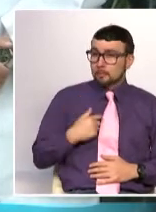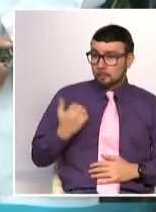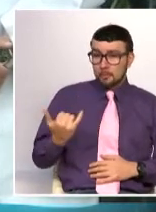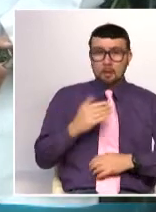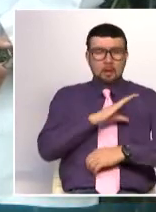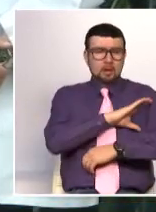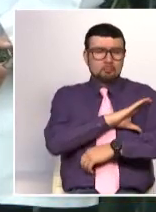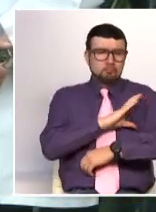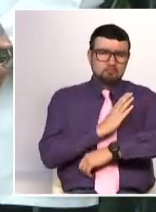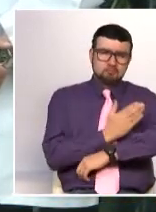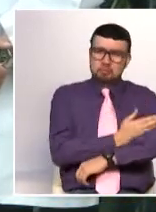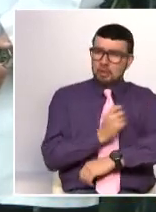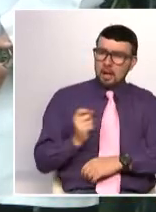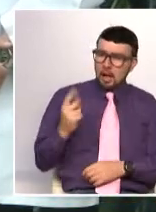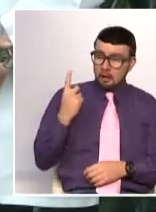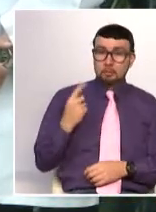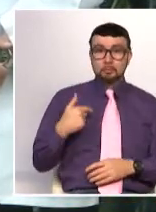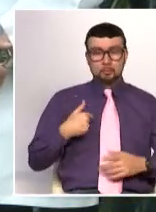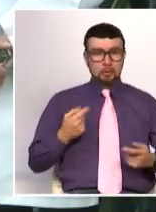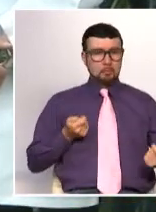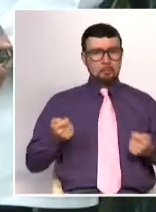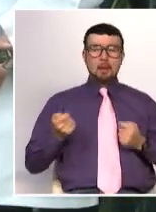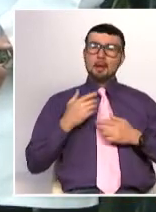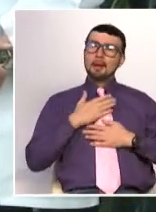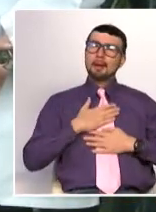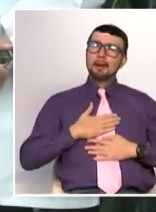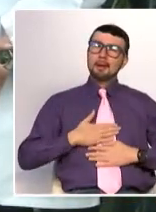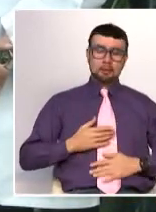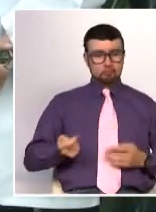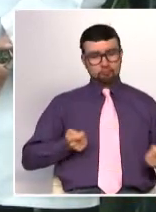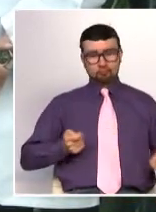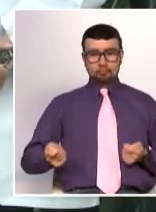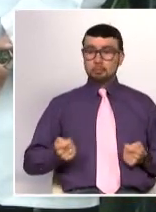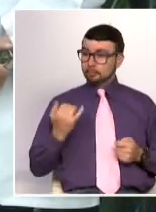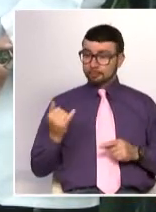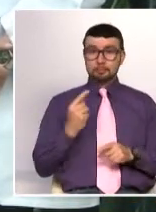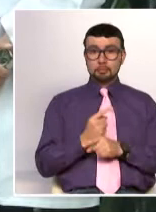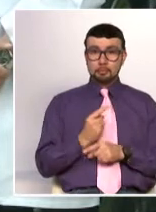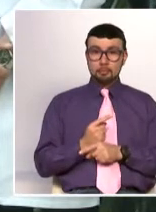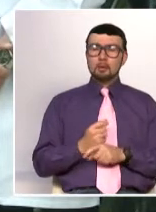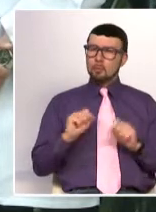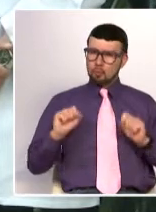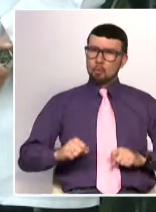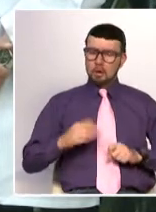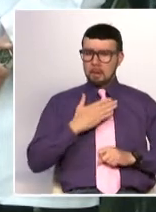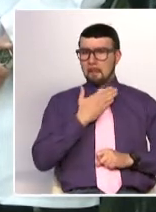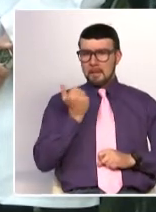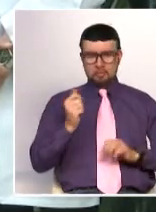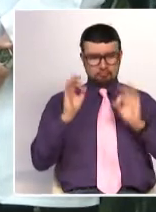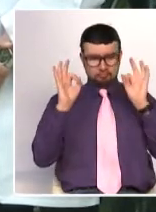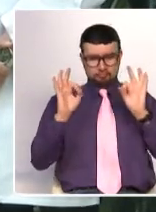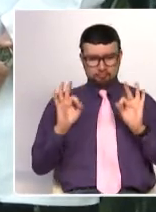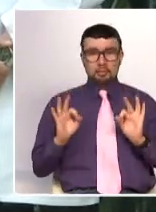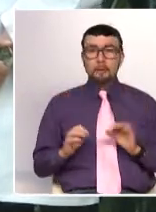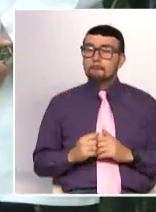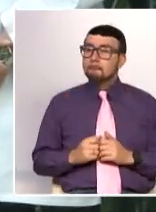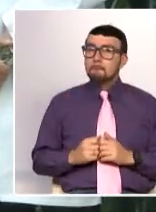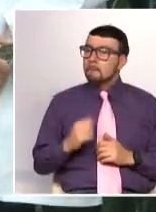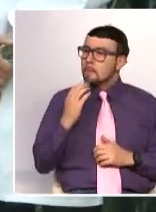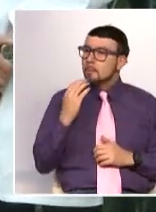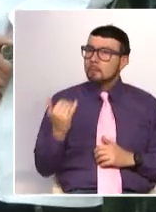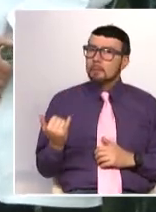esté entre en una posición de relajación por el movimiento y de esa manera podamos tener los mejores beneficios en cuanto a lo de la